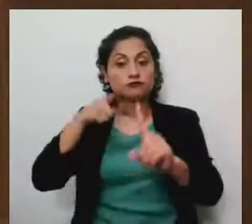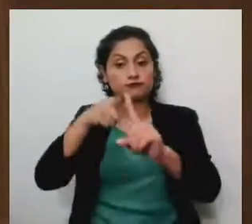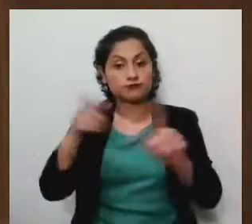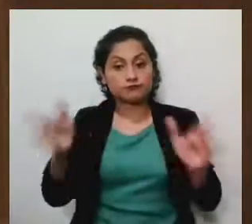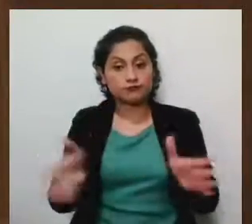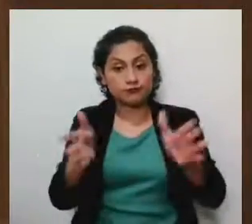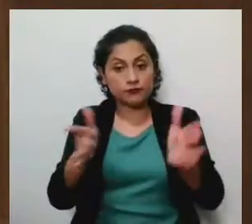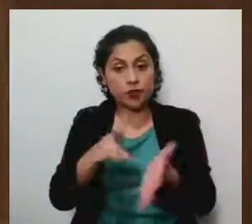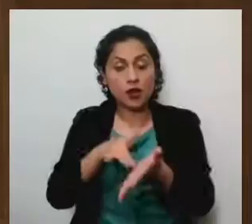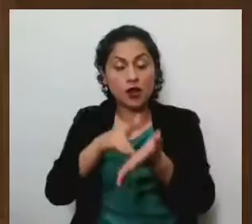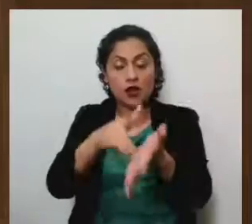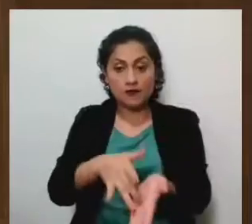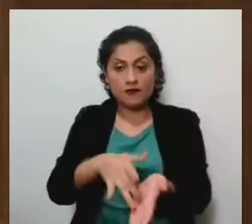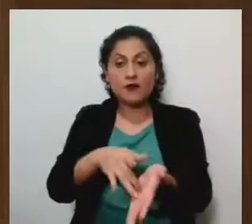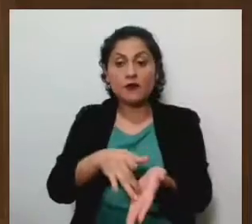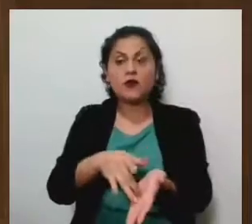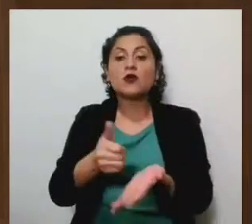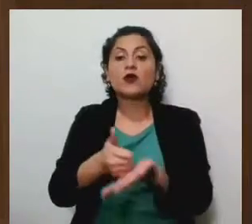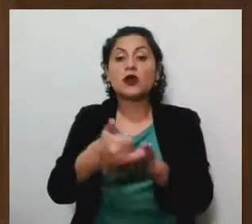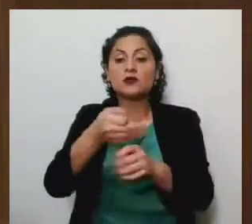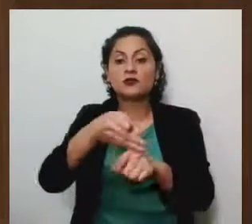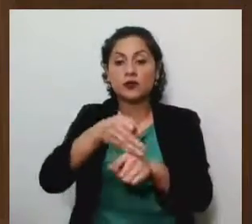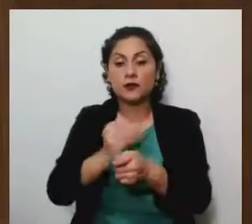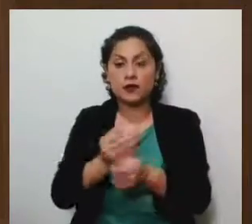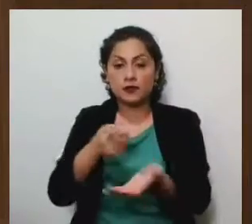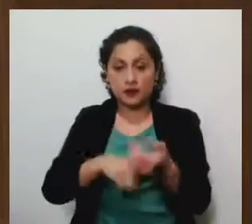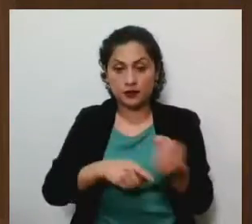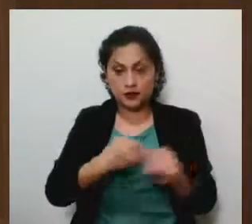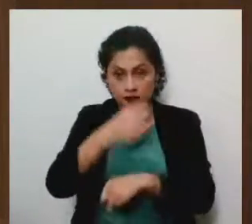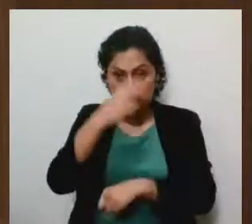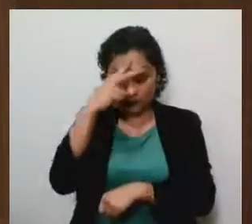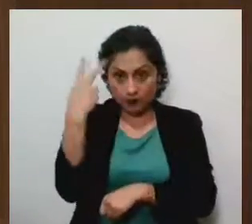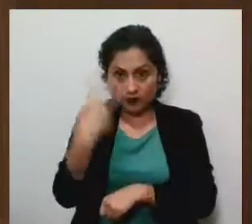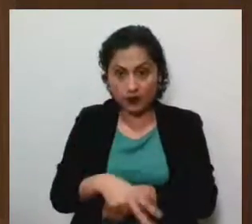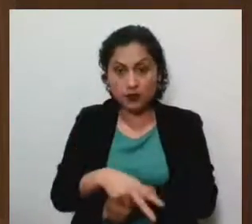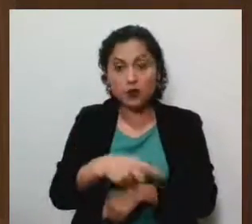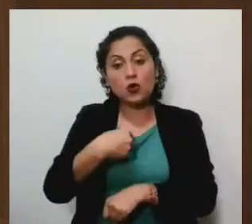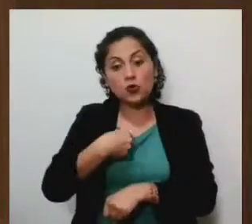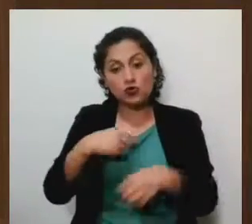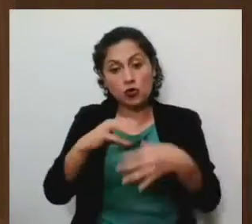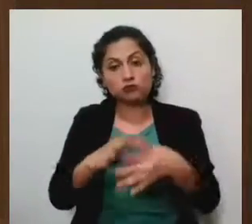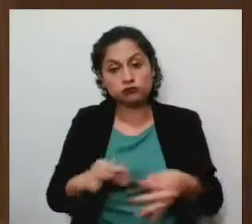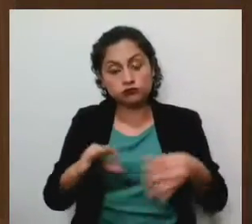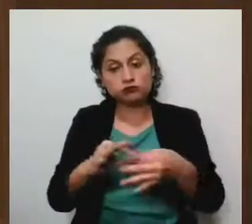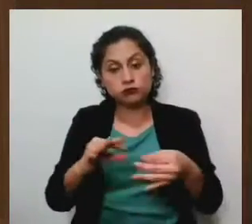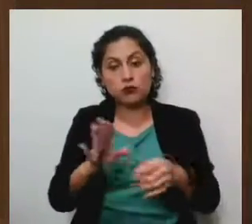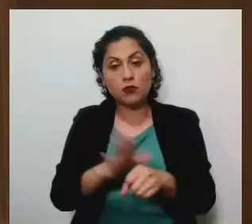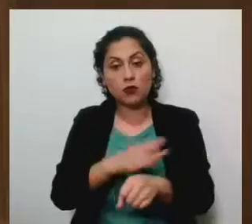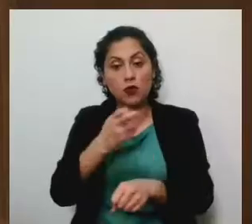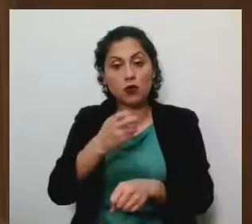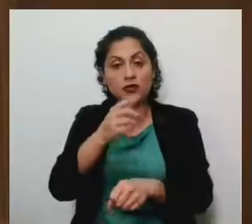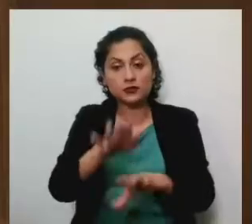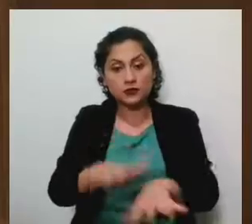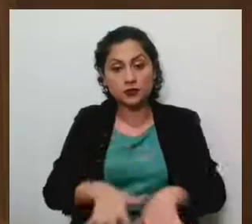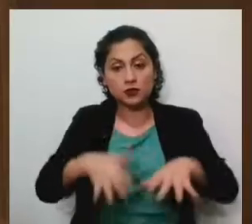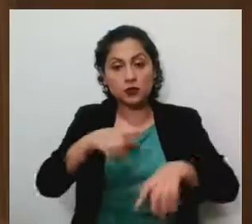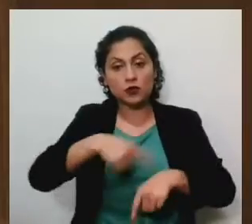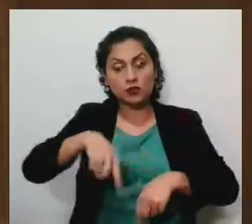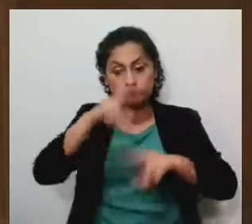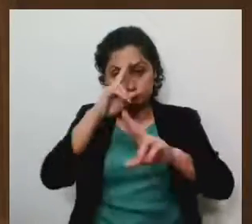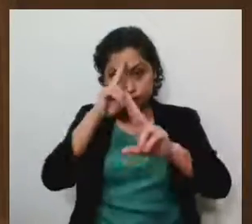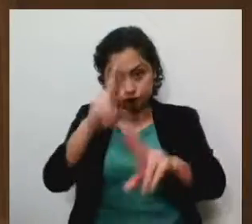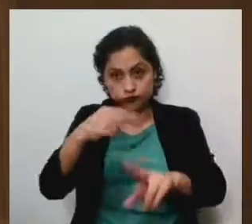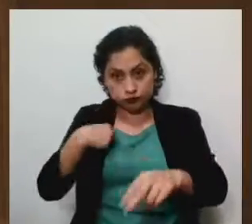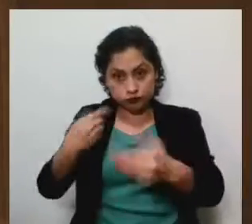México. Por lo anteriormente expuesto, someto a consideración de esta honorable soberanía,